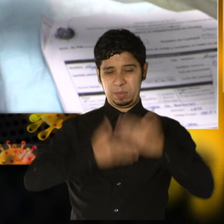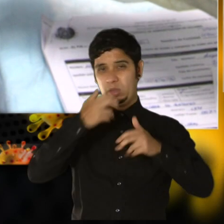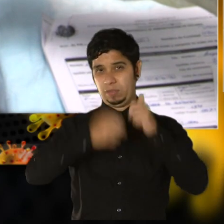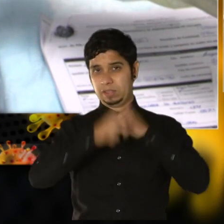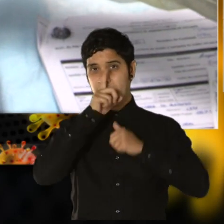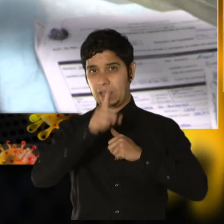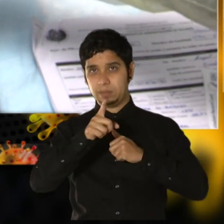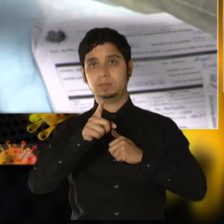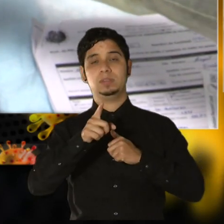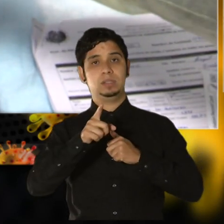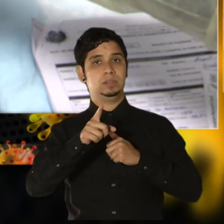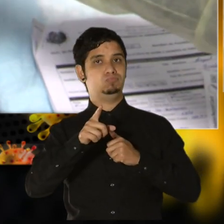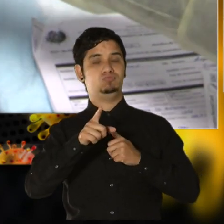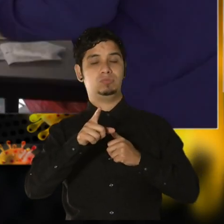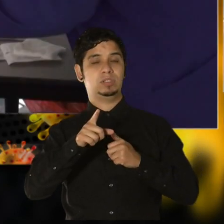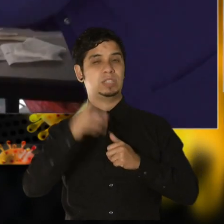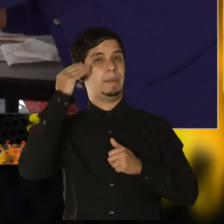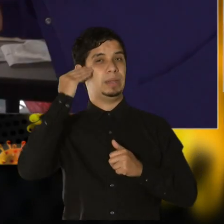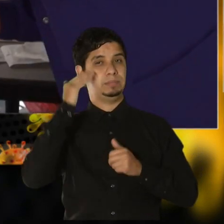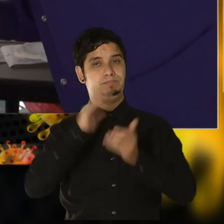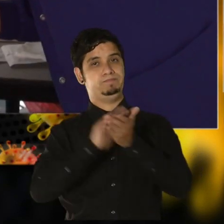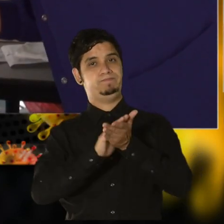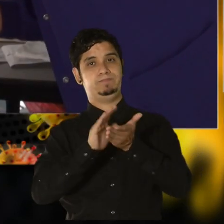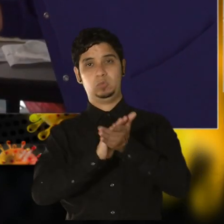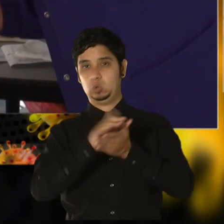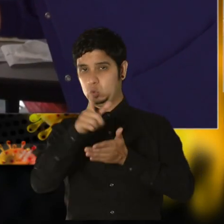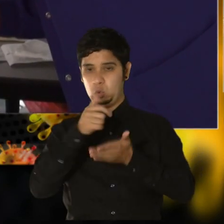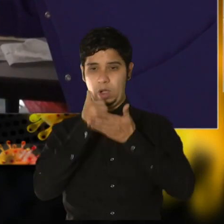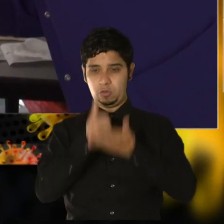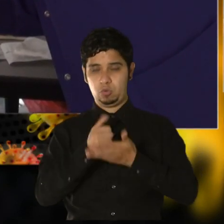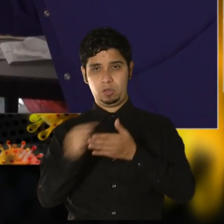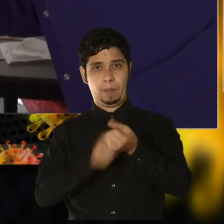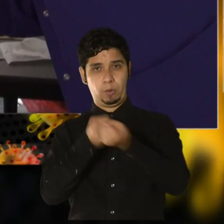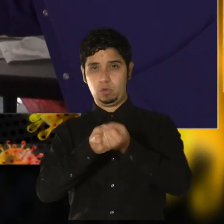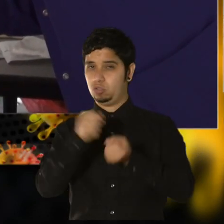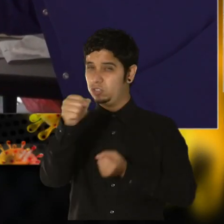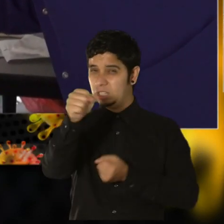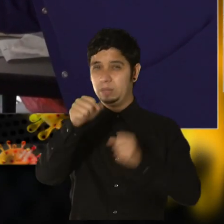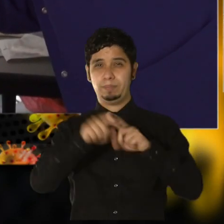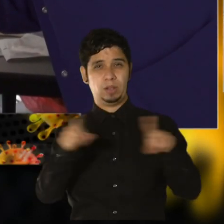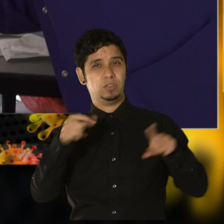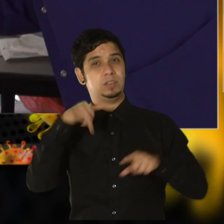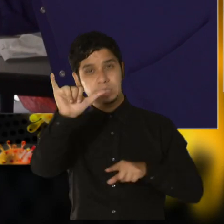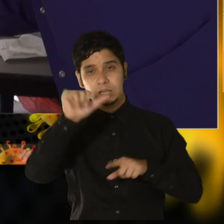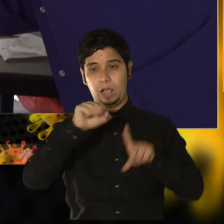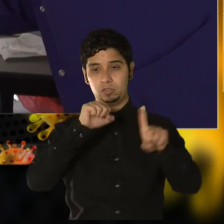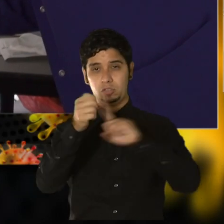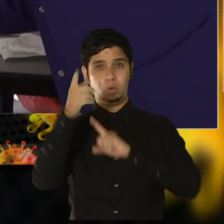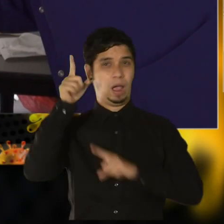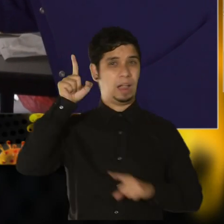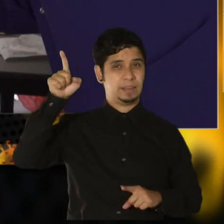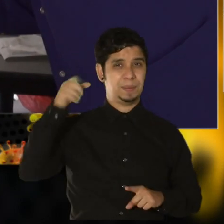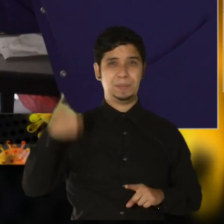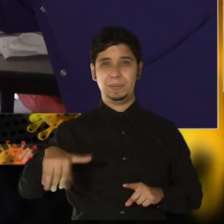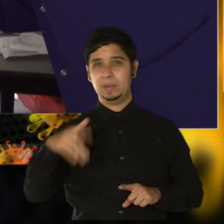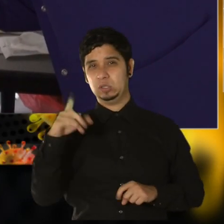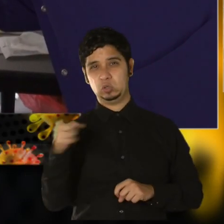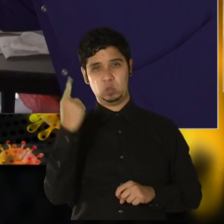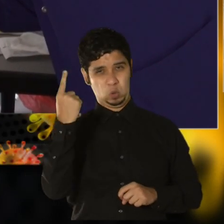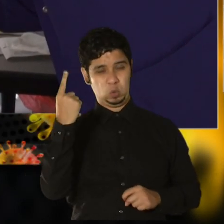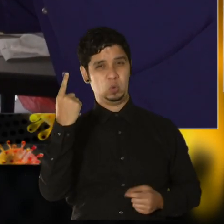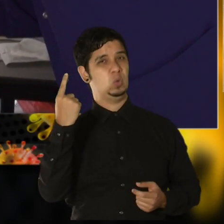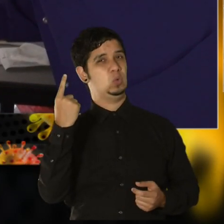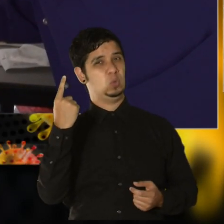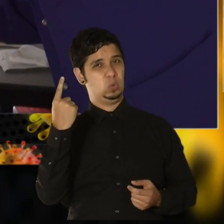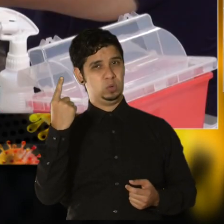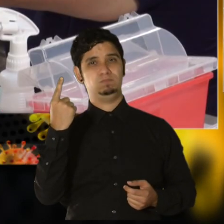de verdad que hay que reconocer que recibiste una ayuda, recibiste un respaldo, pero manejar la situación prácticamente solo es